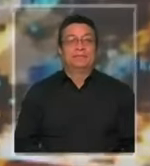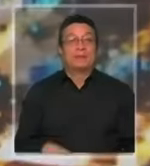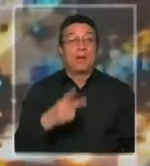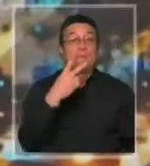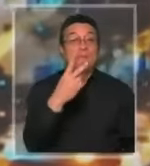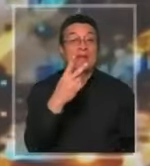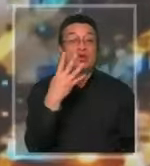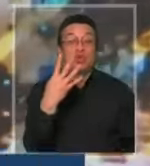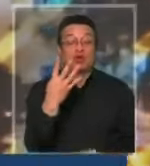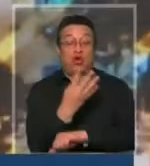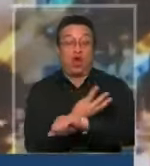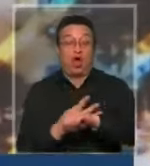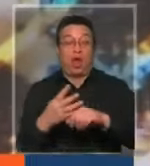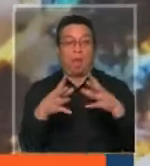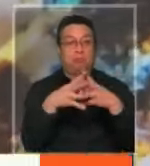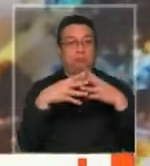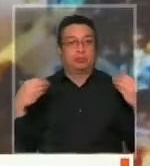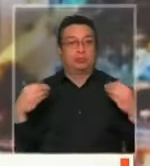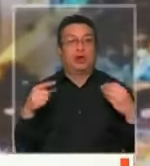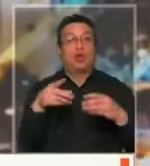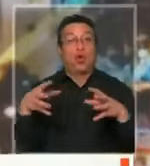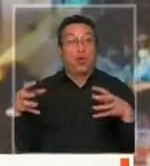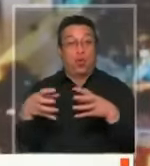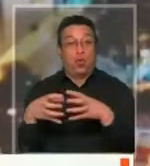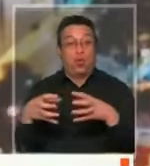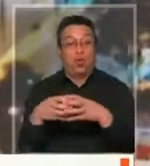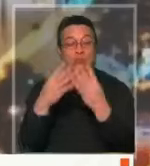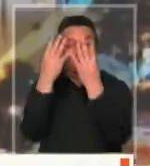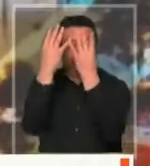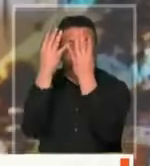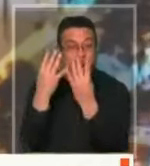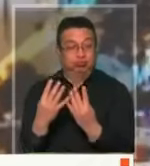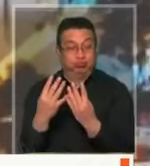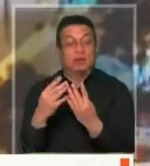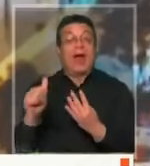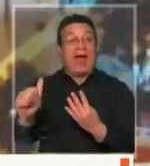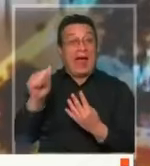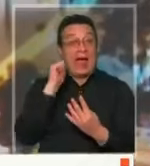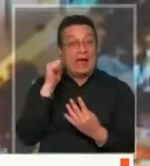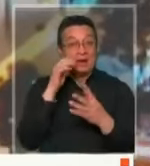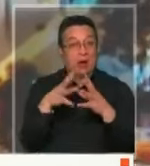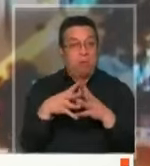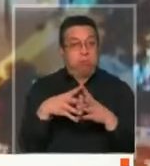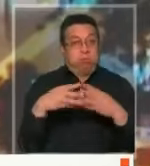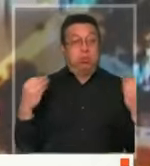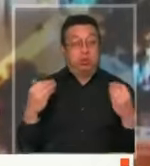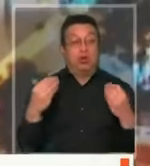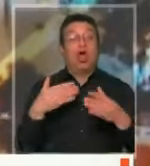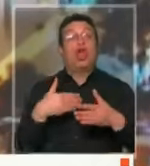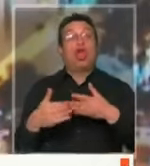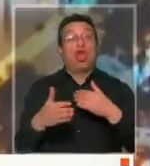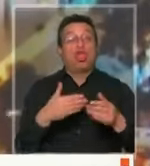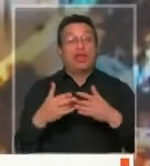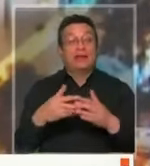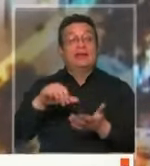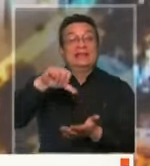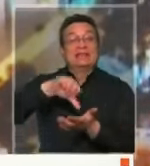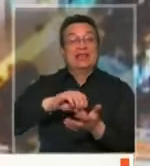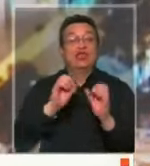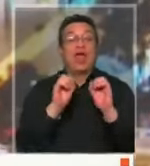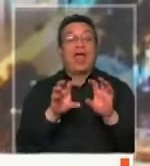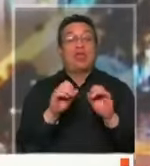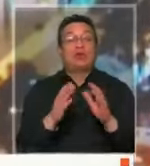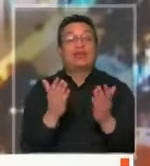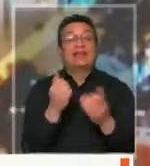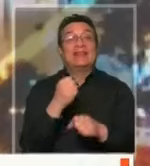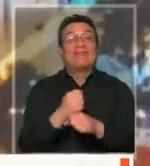24 horas prófugo cumple un grupo de reclusos que ayer se fugó del Centro de Educación y Trabajo de